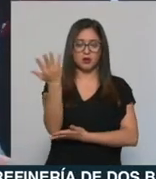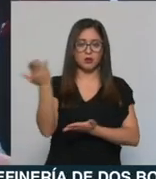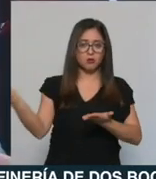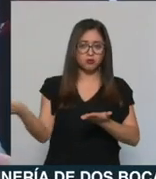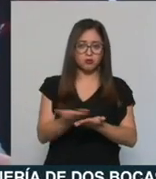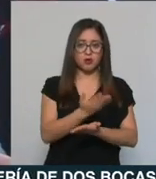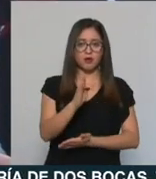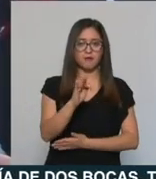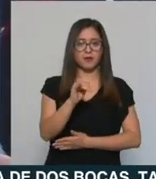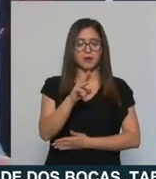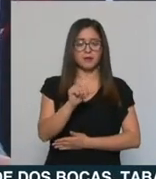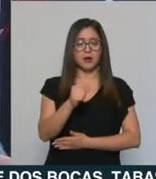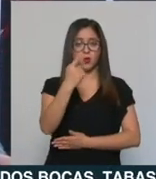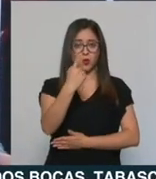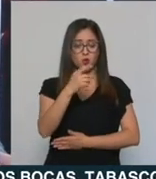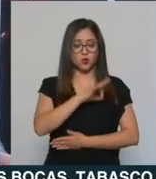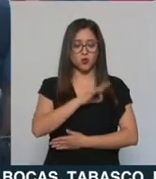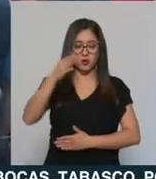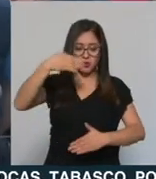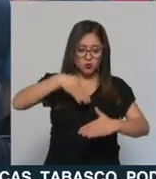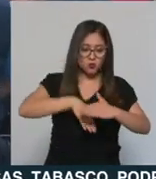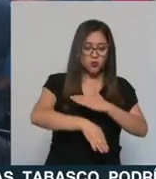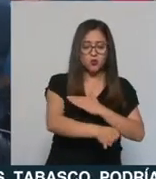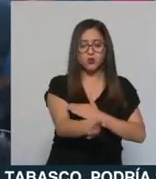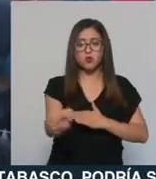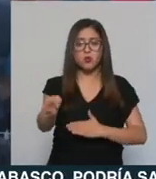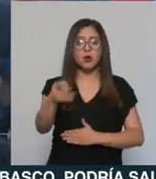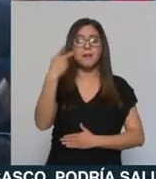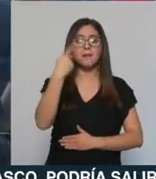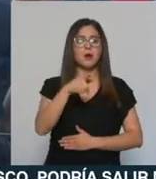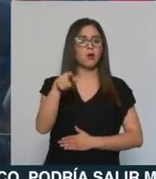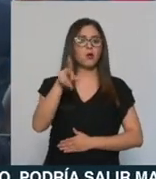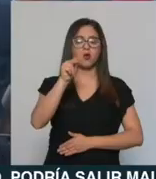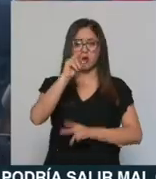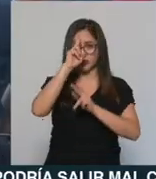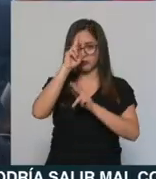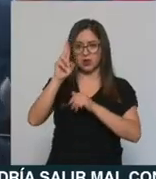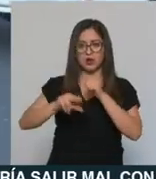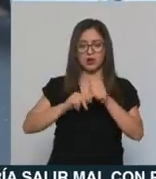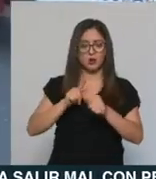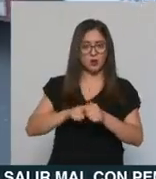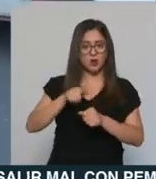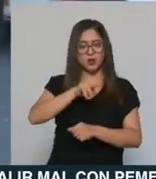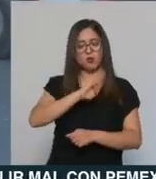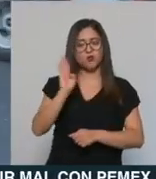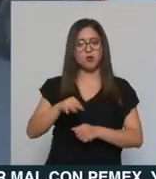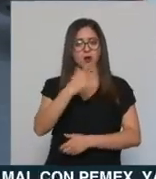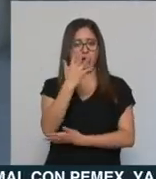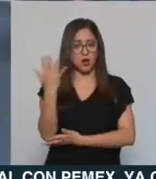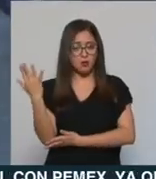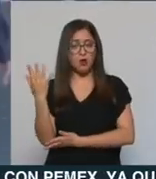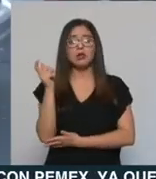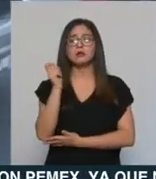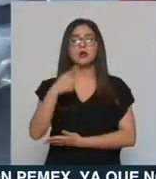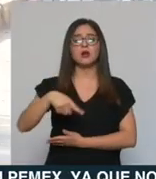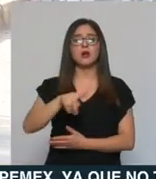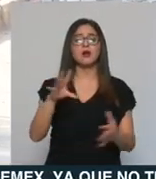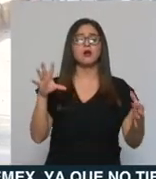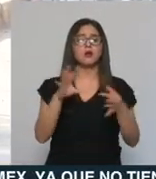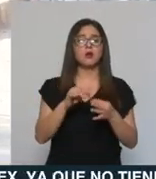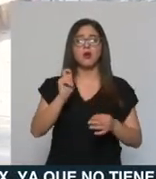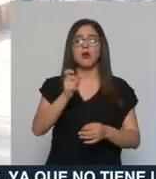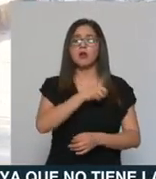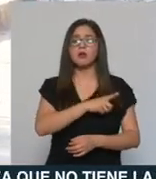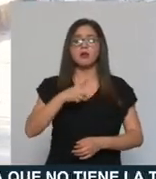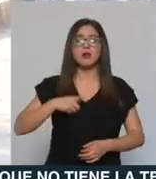que servirá de acceso al complejo Mítica, fue un ecocidio. Asimismo, comentan que los trabajos que se han realizado se han llevado a cabo de manera